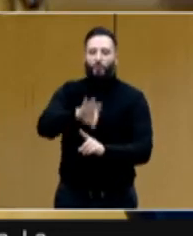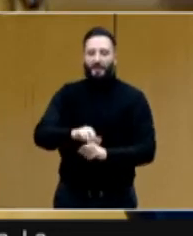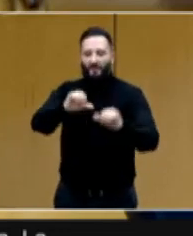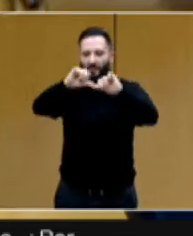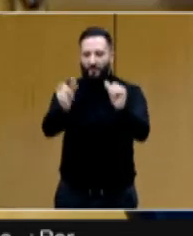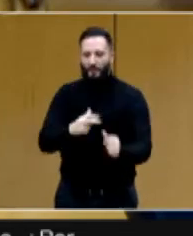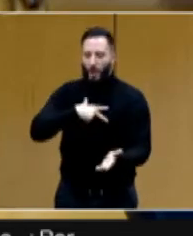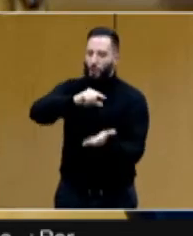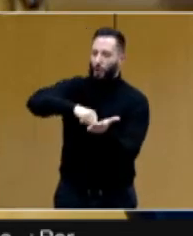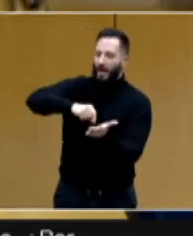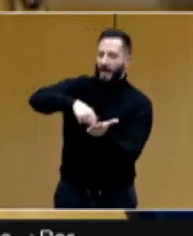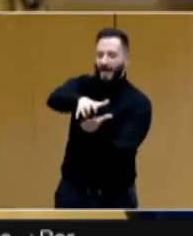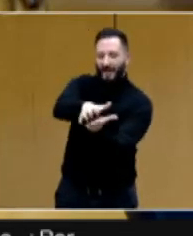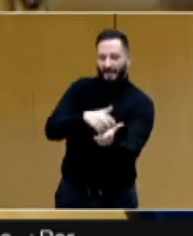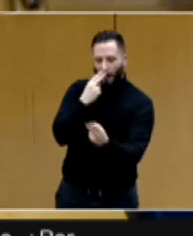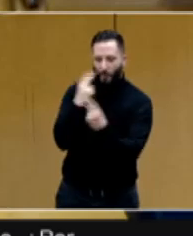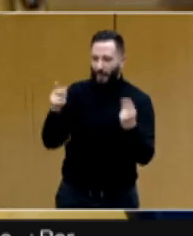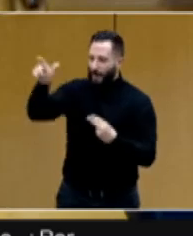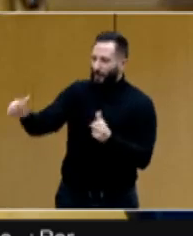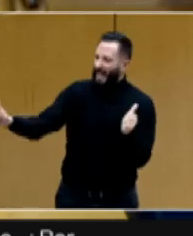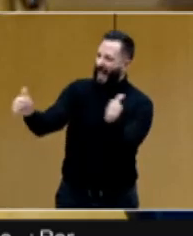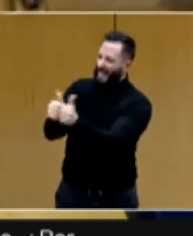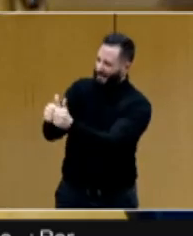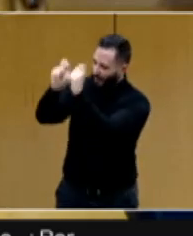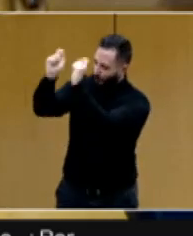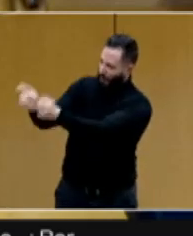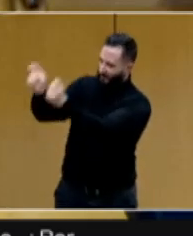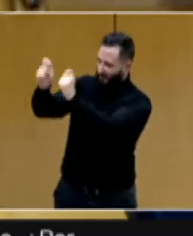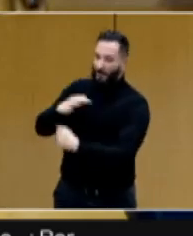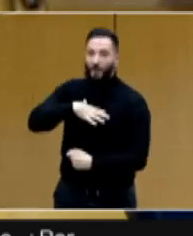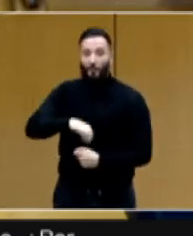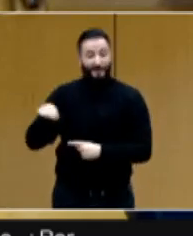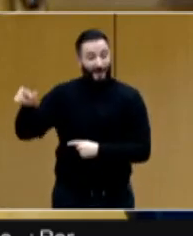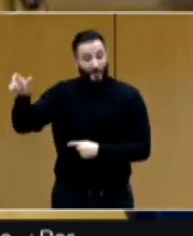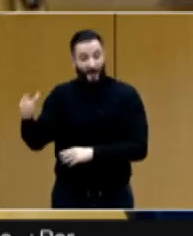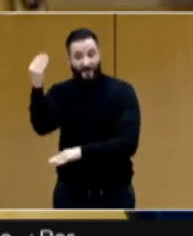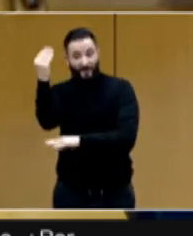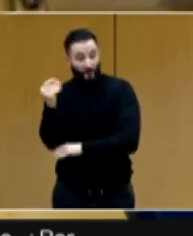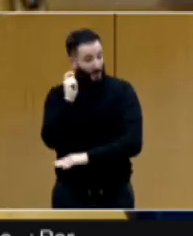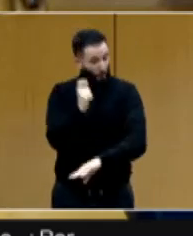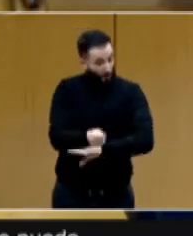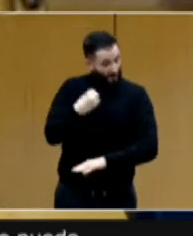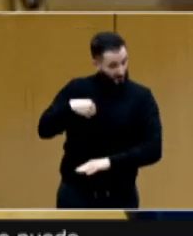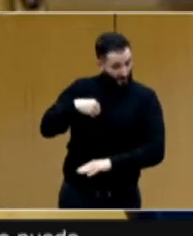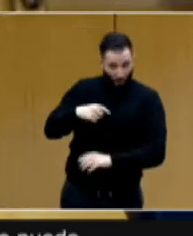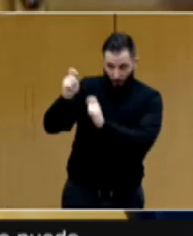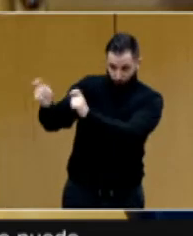a un asistente que es exactamente la misma figura que puede nombrar el juez en un procedimiento de Constitución